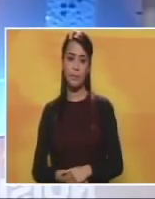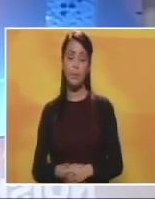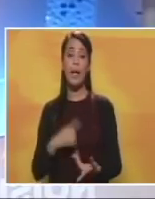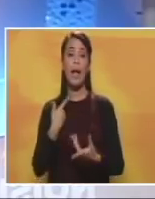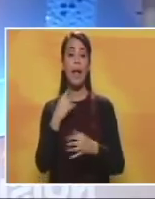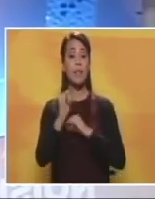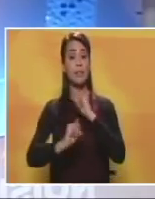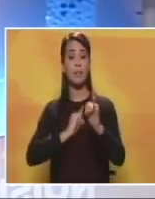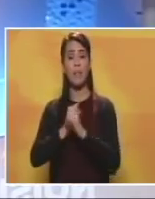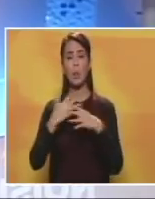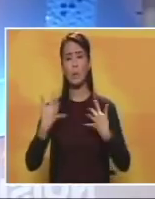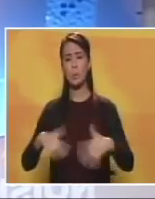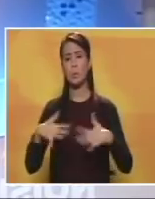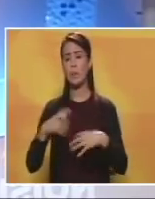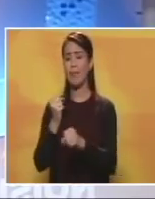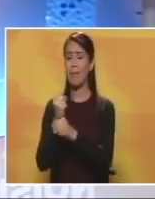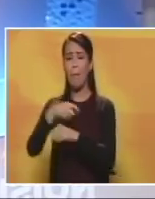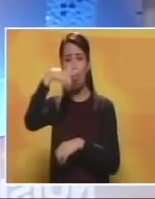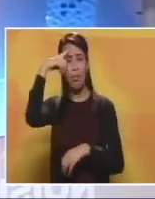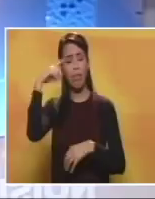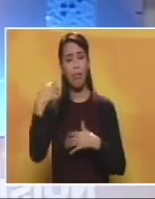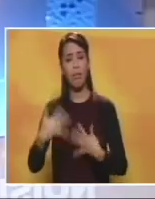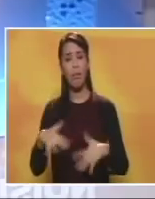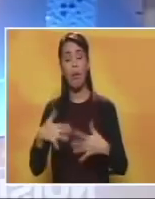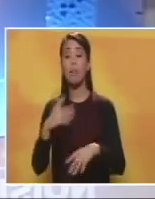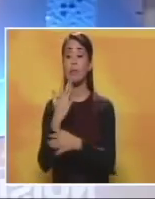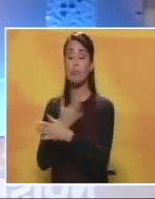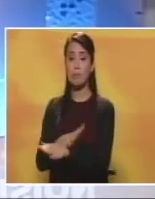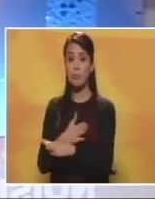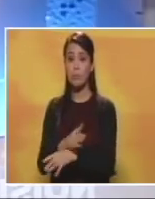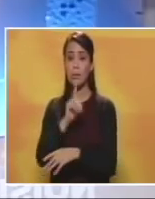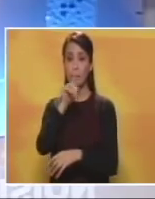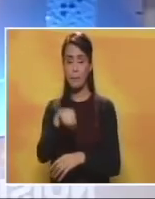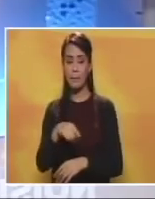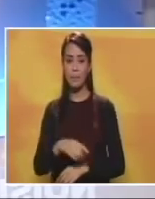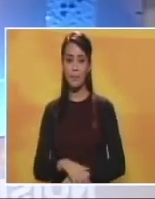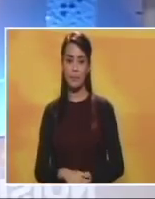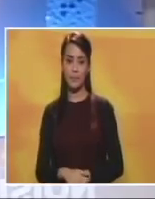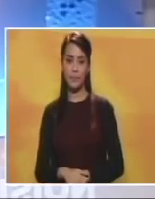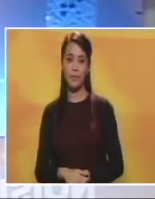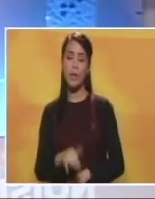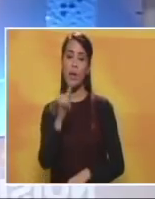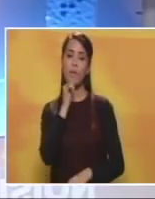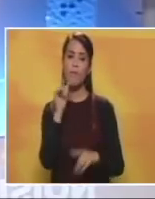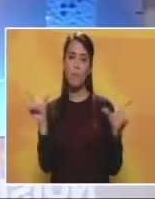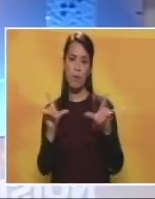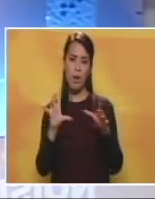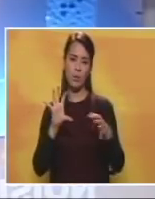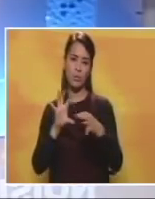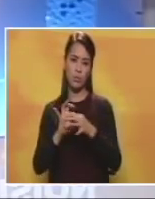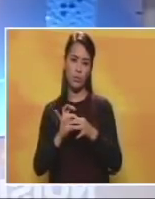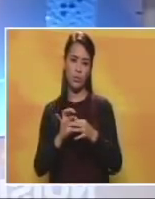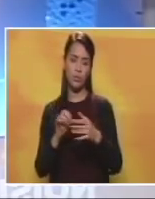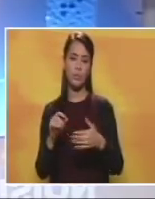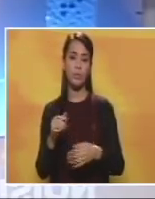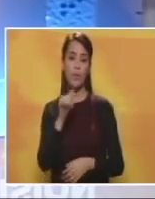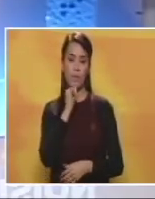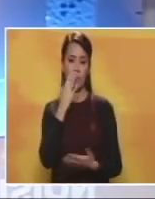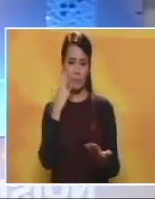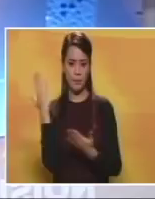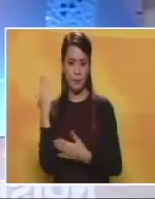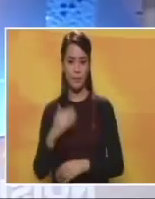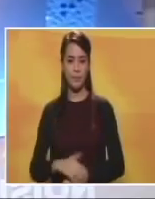internacionales de explotación laboral y sexual de migrantes. William John, de nuestro canal aliado Ecoavisa, nos presenta el